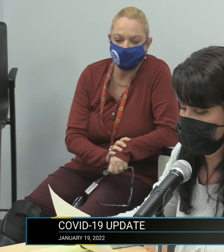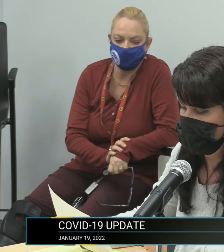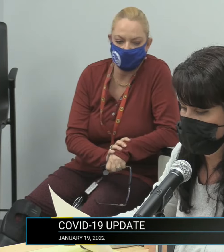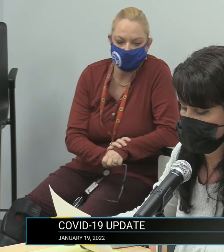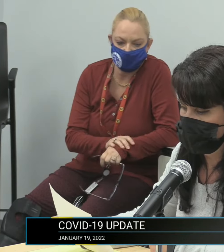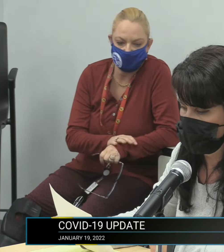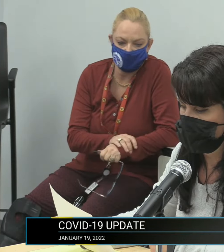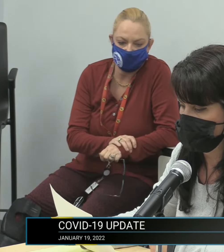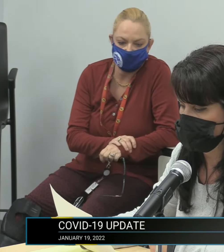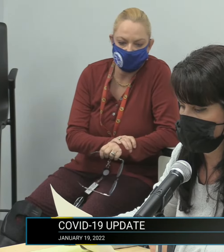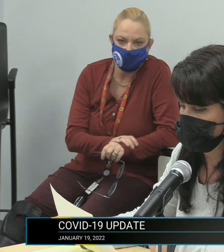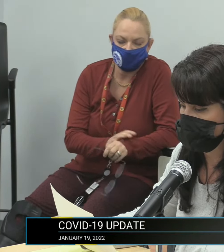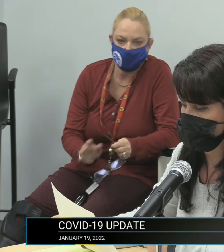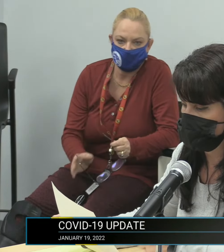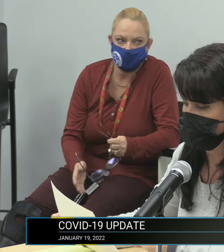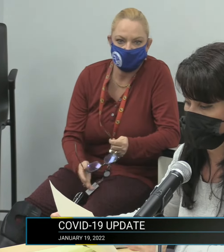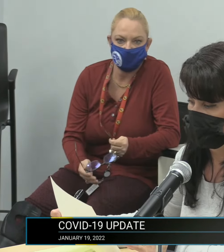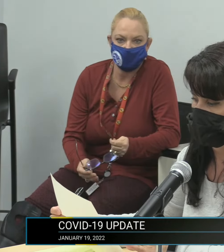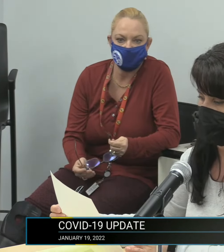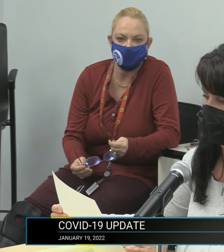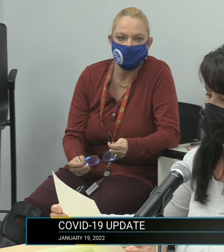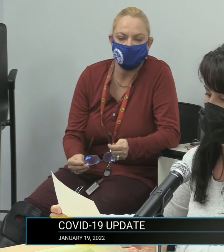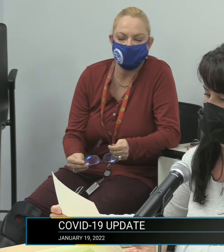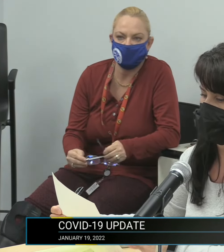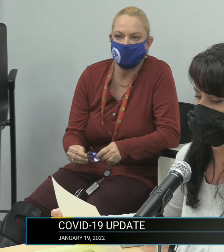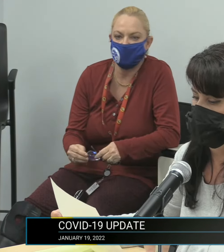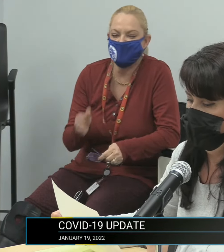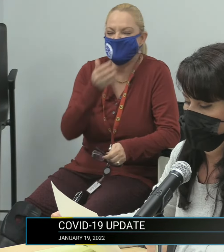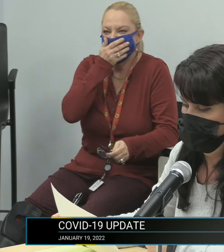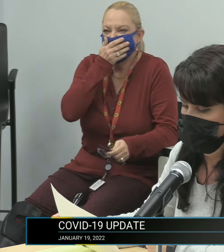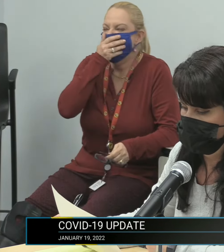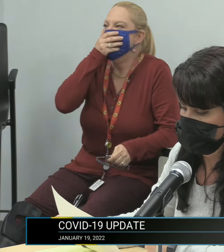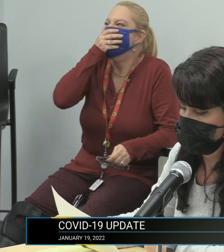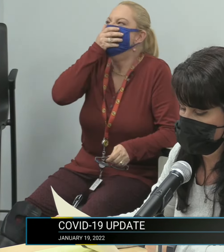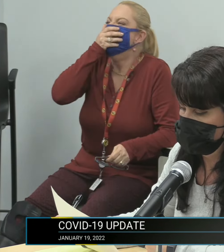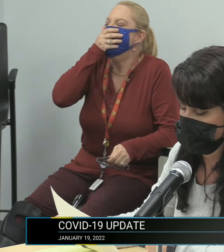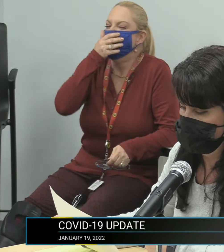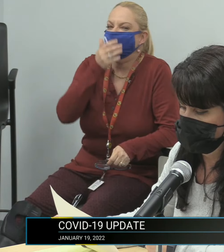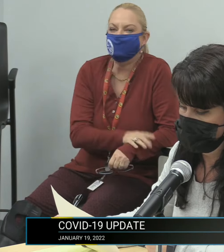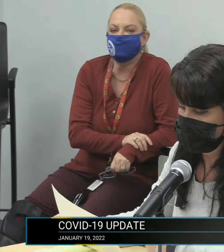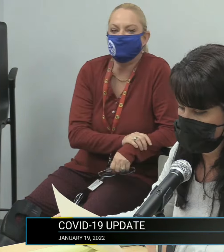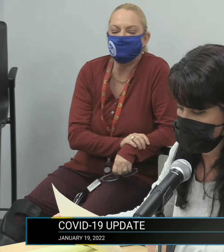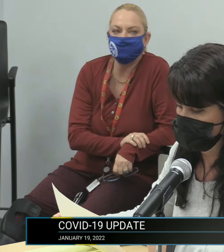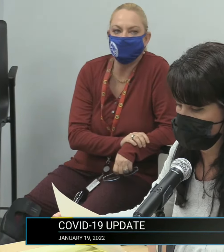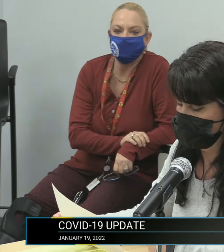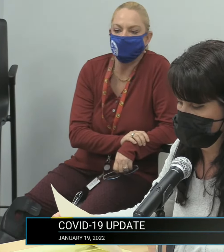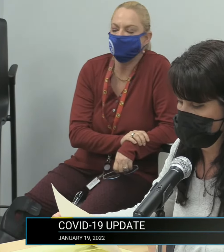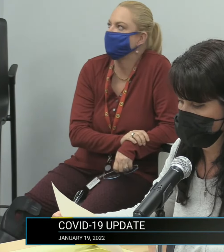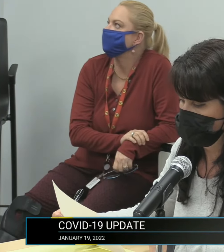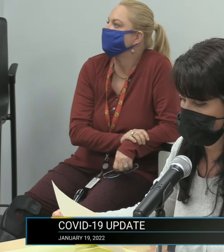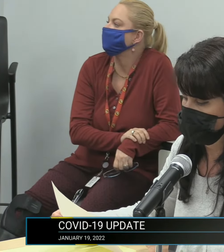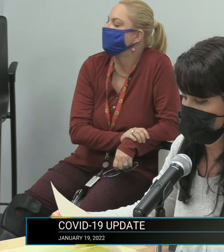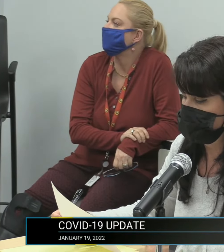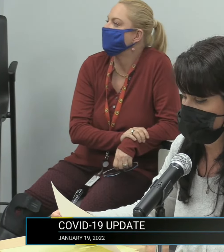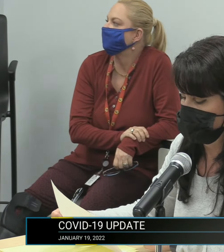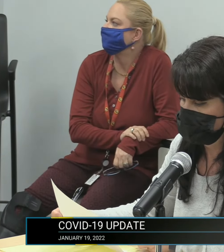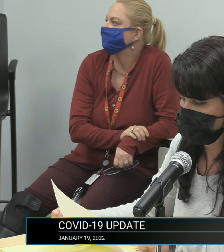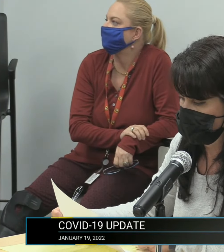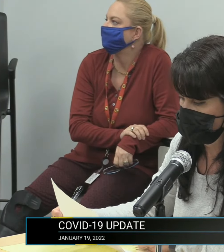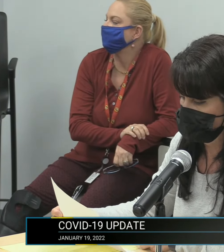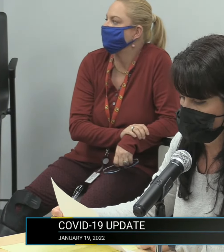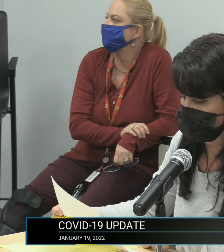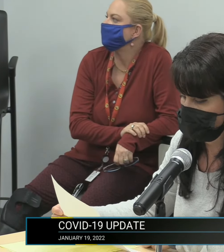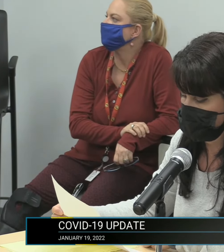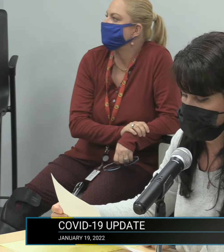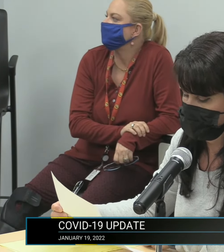confirmaron 1,552 casos positivos aquí en el condado de Nueces. Durante el mes de diciembre del 2021 se reportaron un promedio de